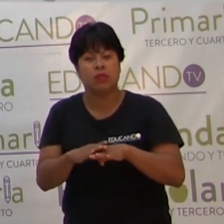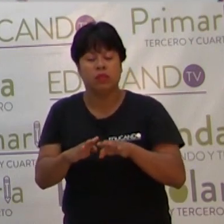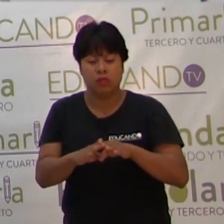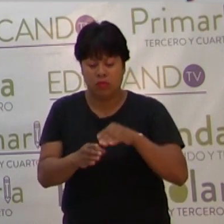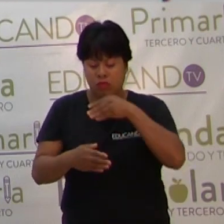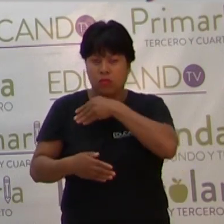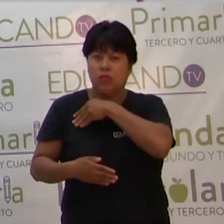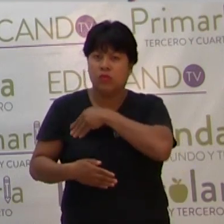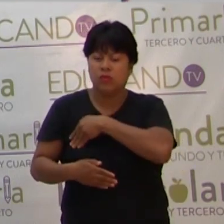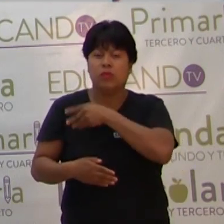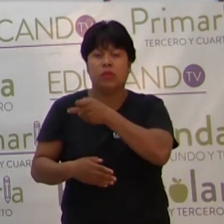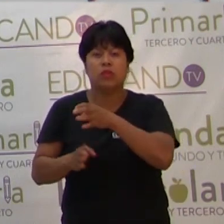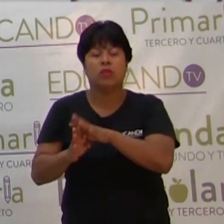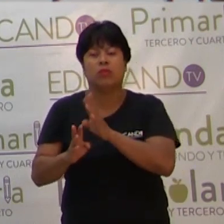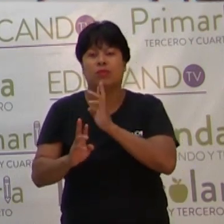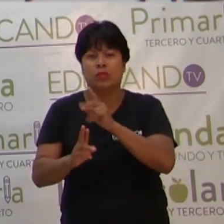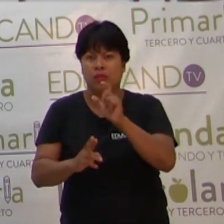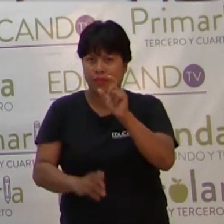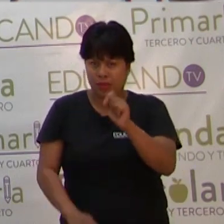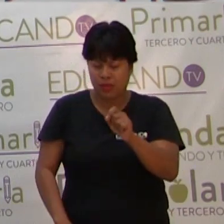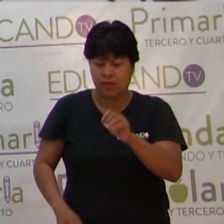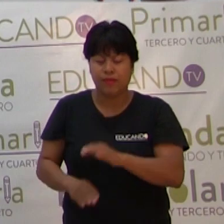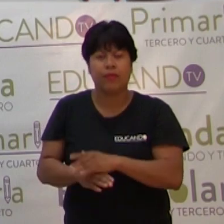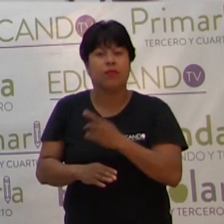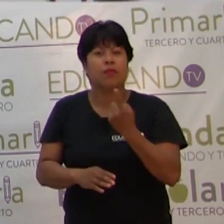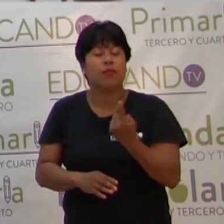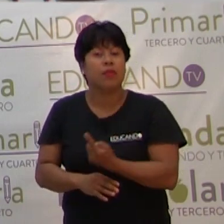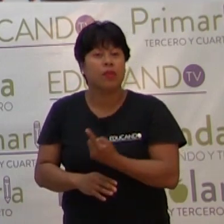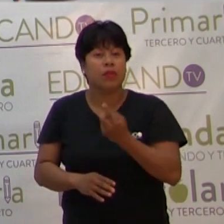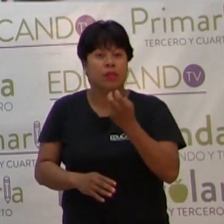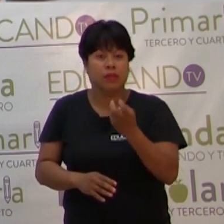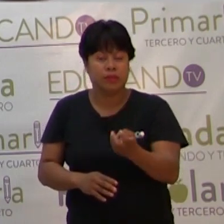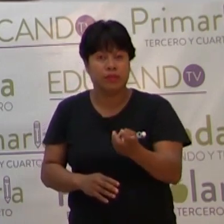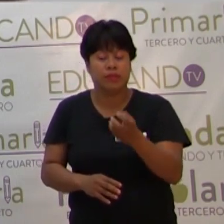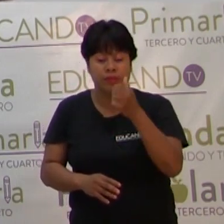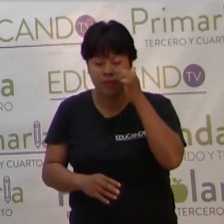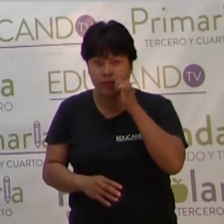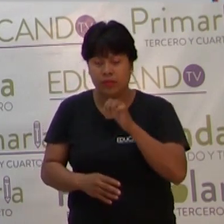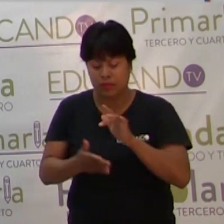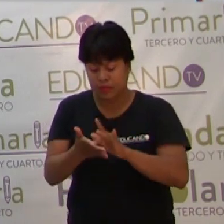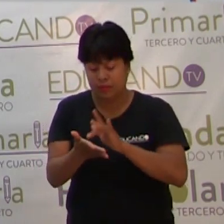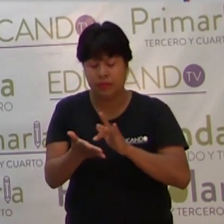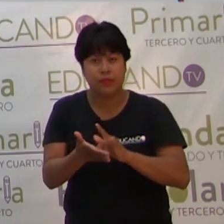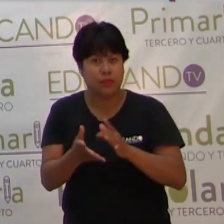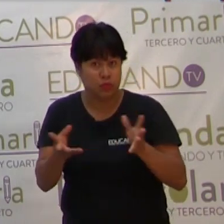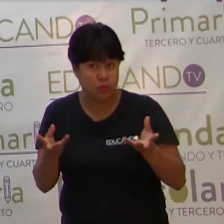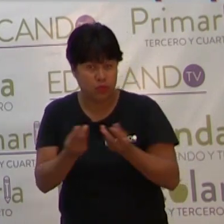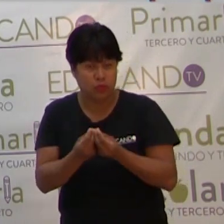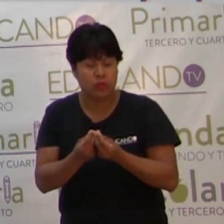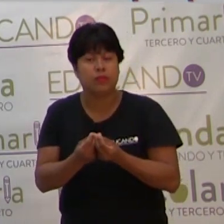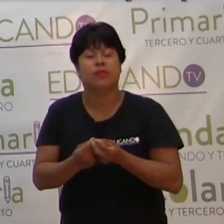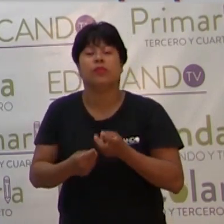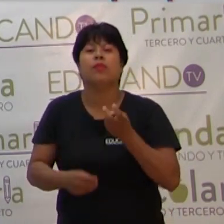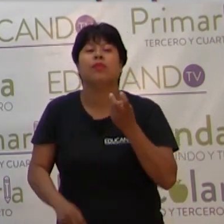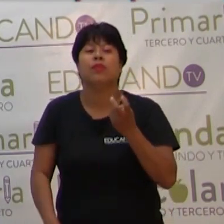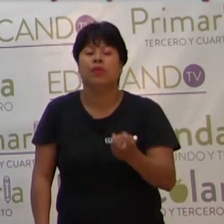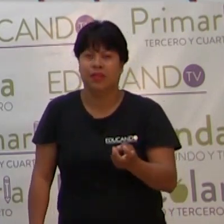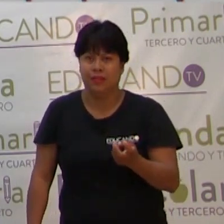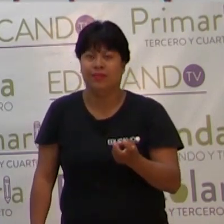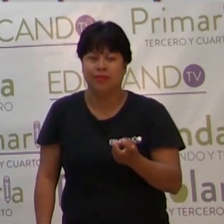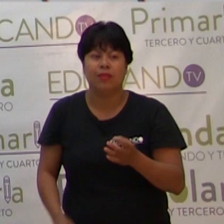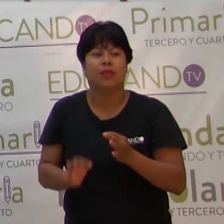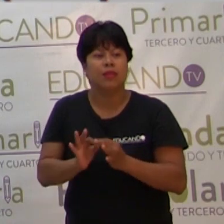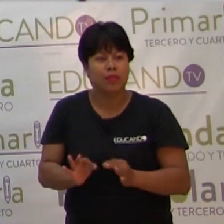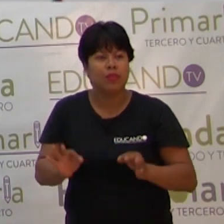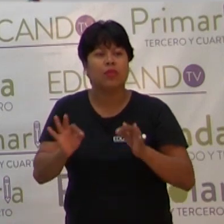te darían un resultado 20 porque, siempre y cuando teclees todo junto. Por eso un